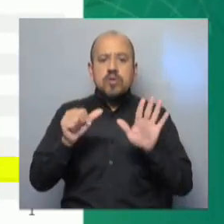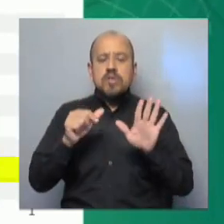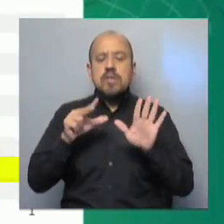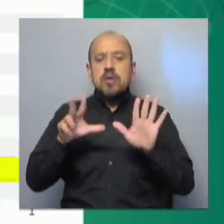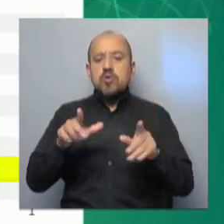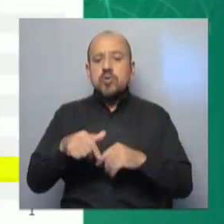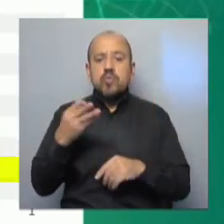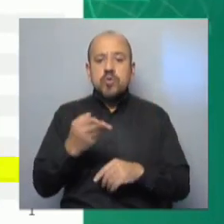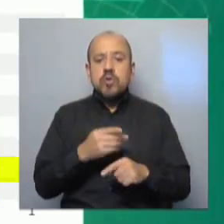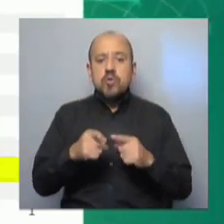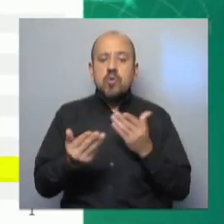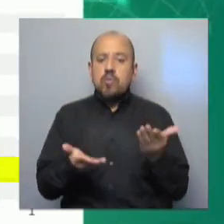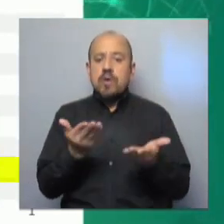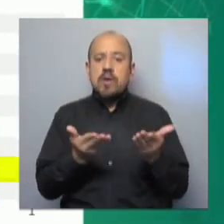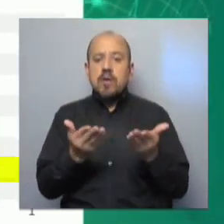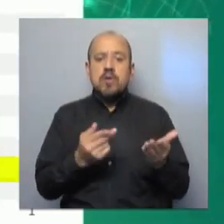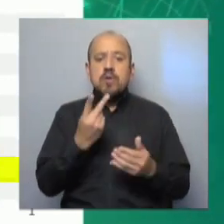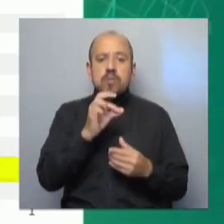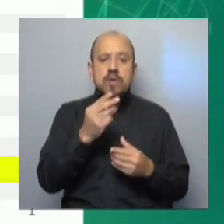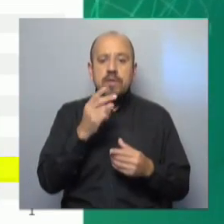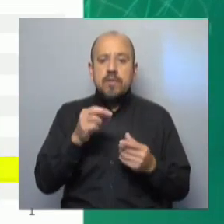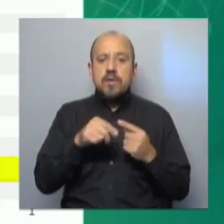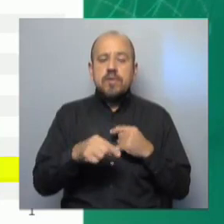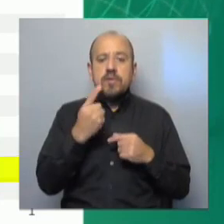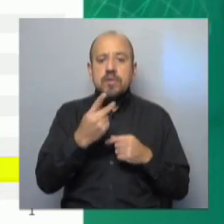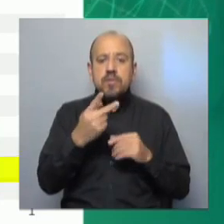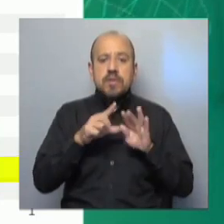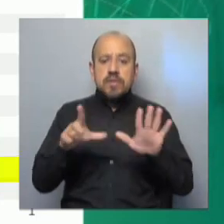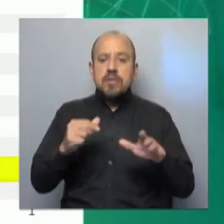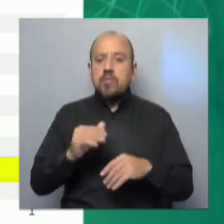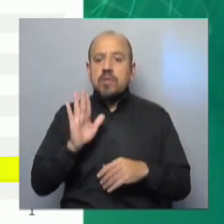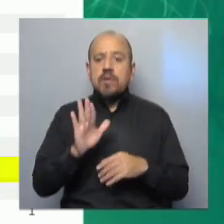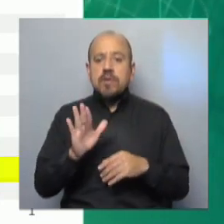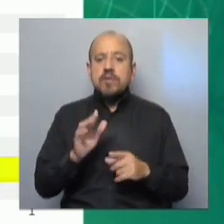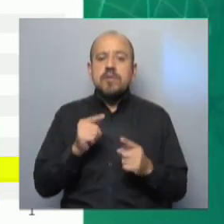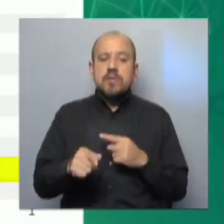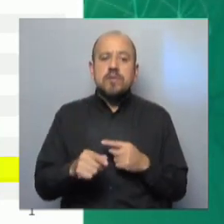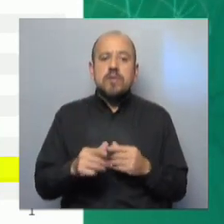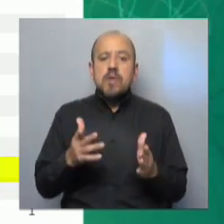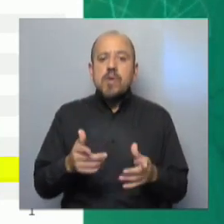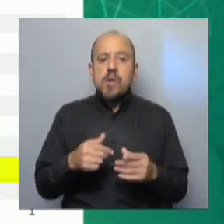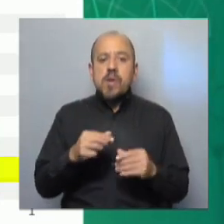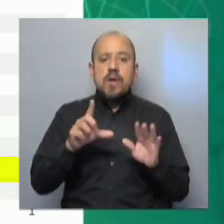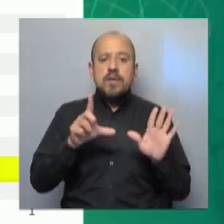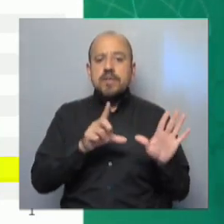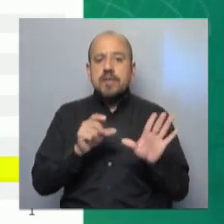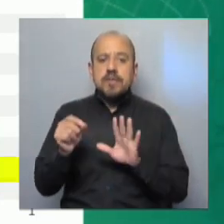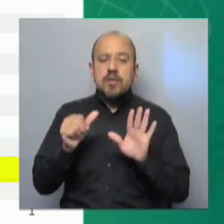ciento en comparación con 2020 y 127 por amenazas siendo en este caso el incremento de